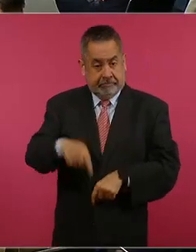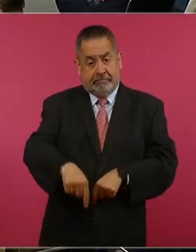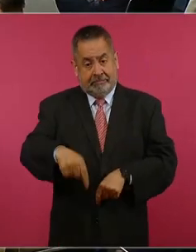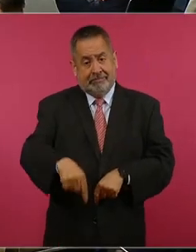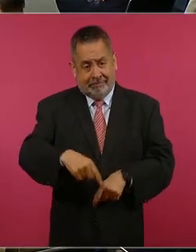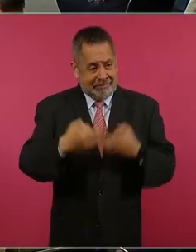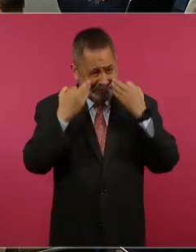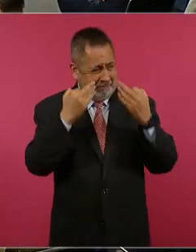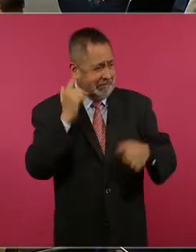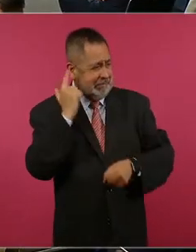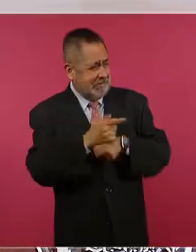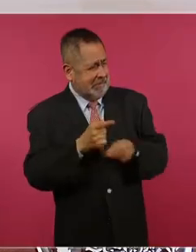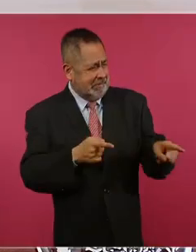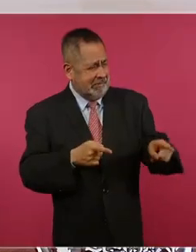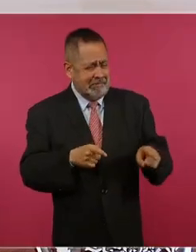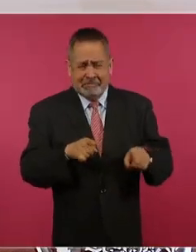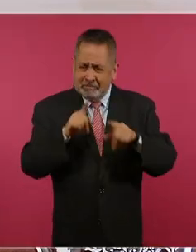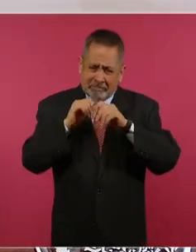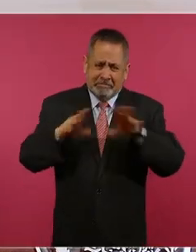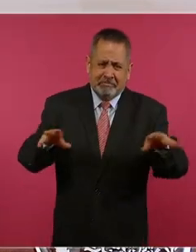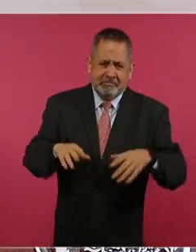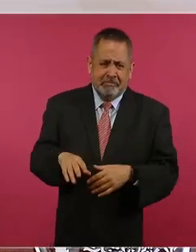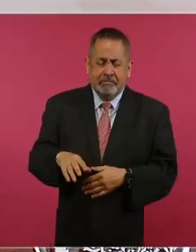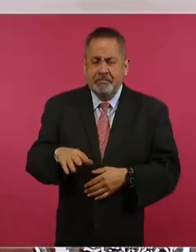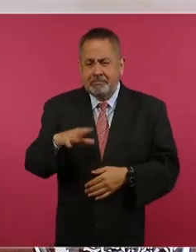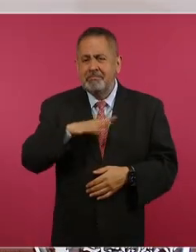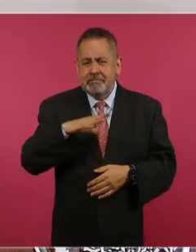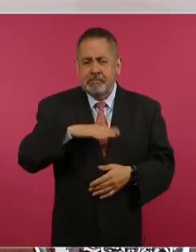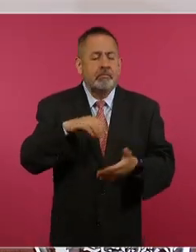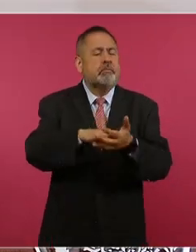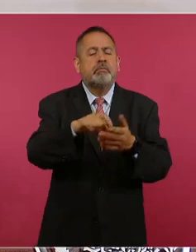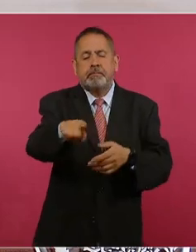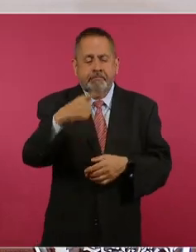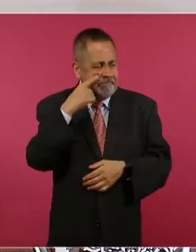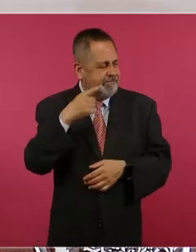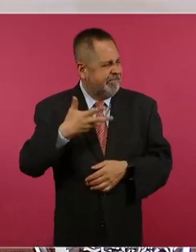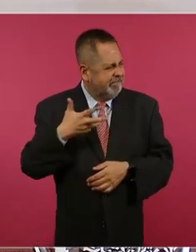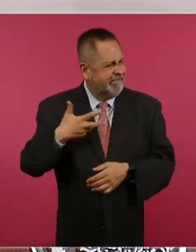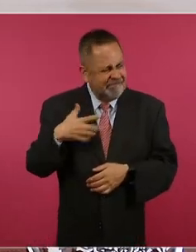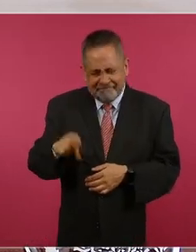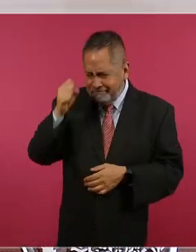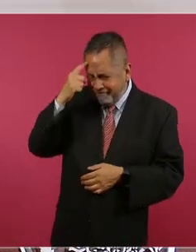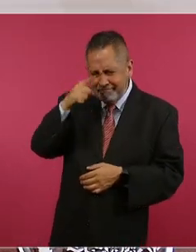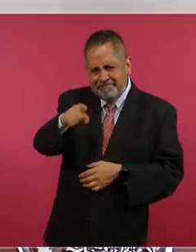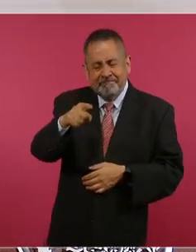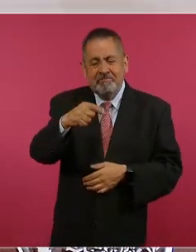hasta podríamos ahora conseguir la carta que le envía